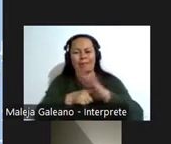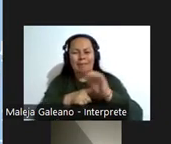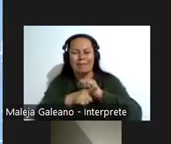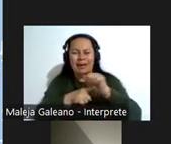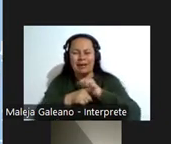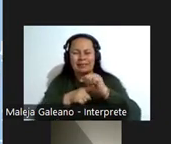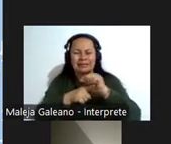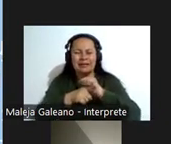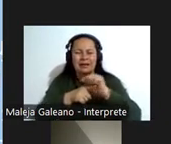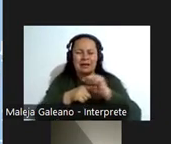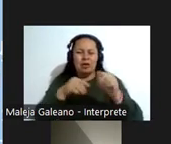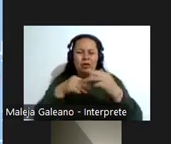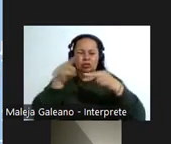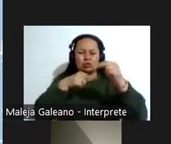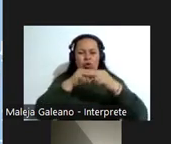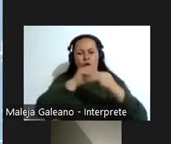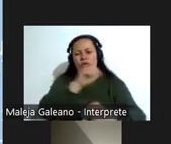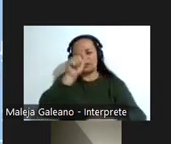otras personas?